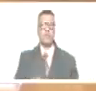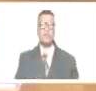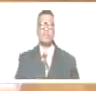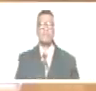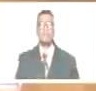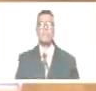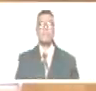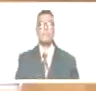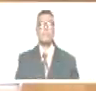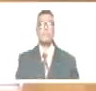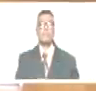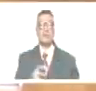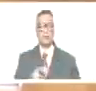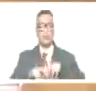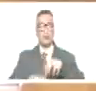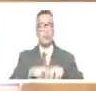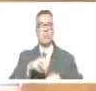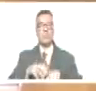horadando